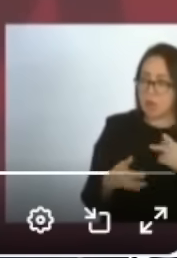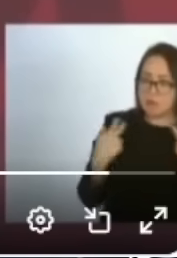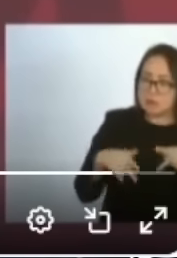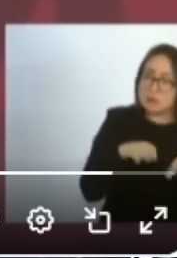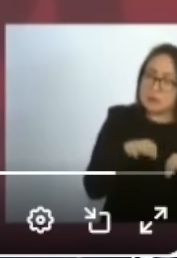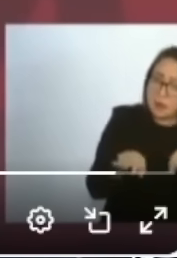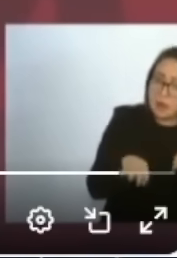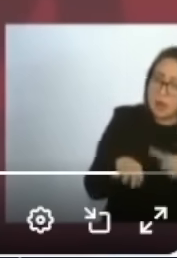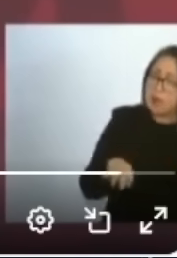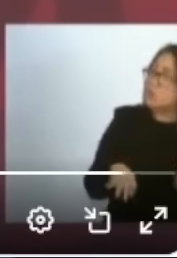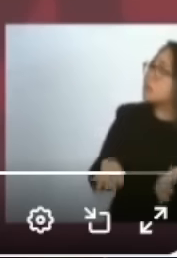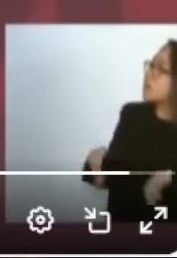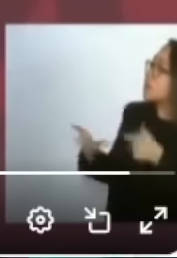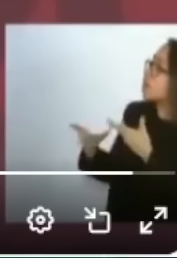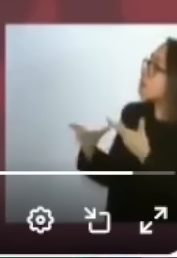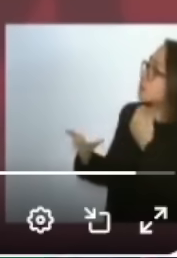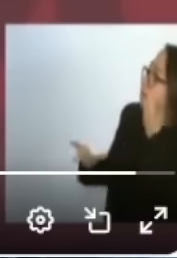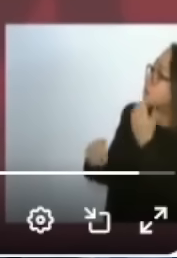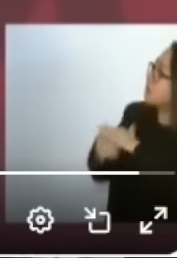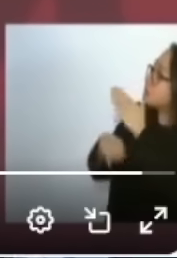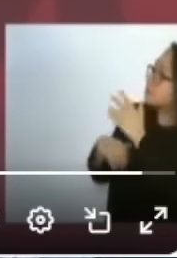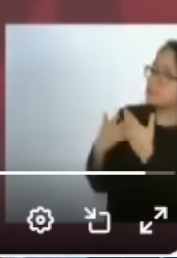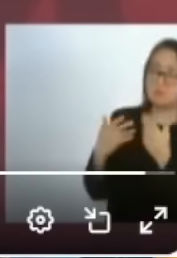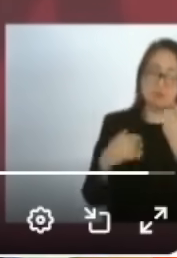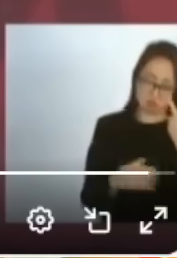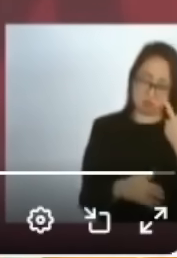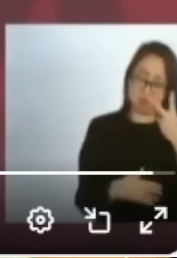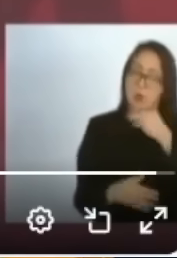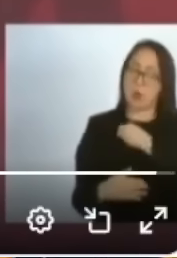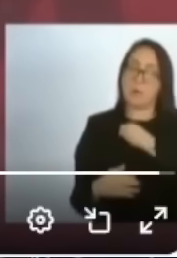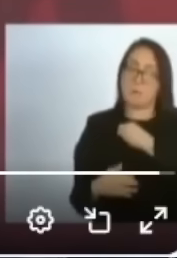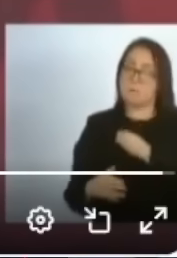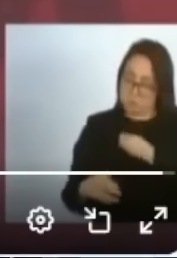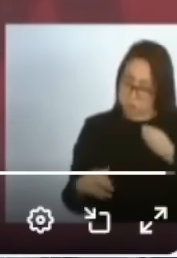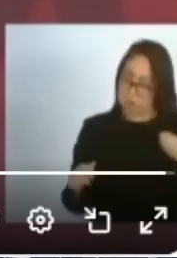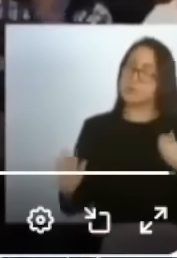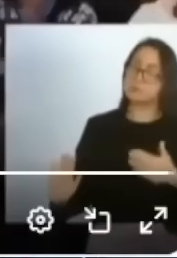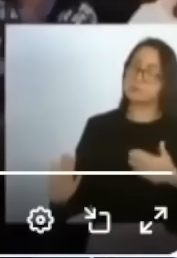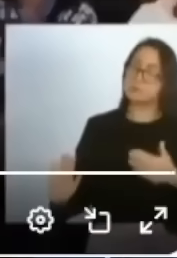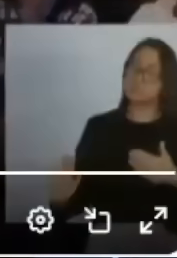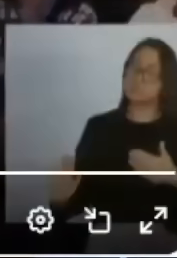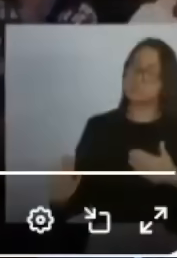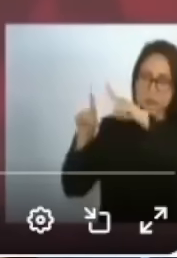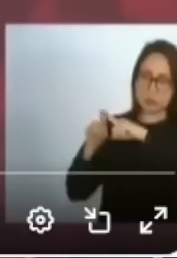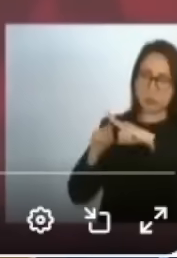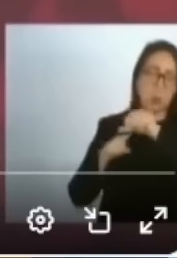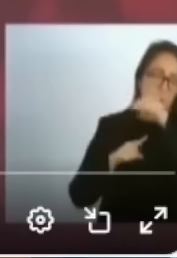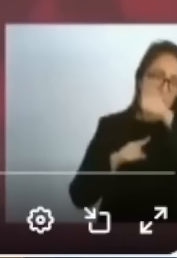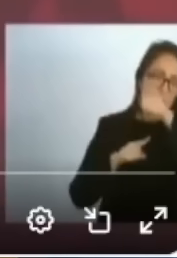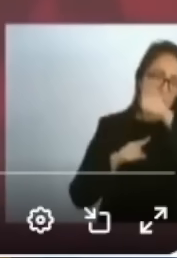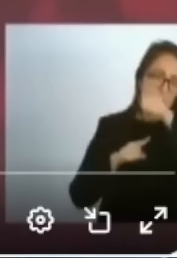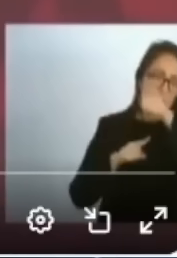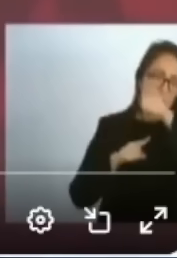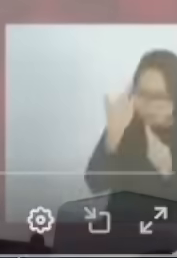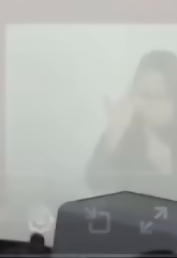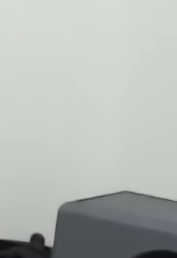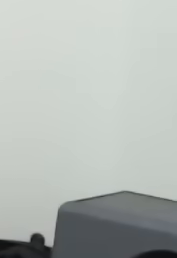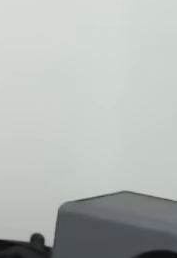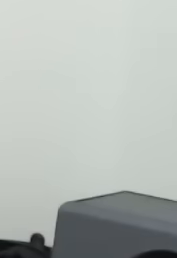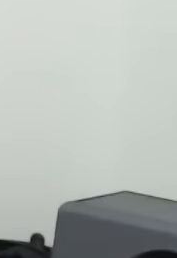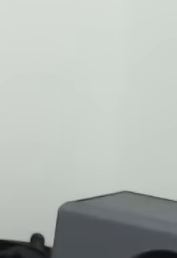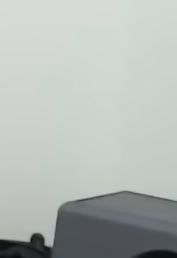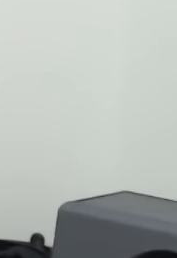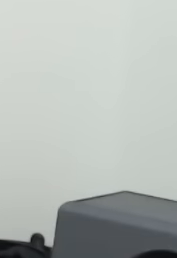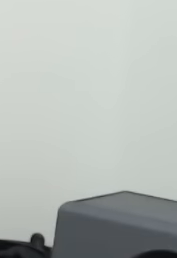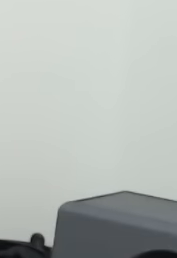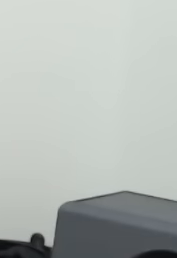los trabajadores son los dos compromisos que hago aquí en Rio blanco Ahí está como se expresaba